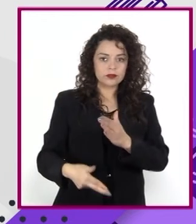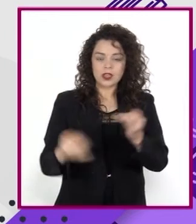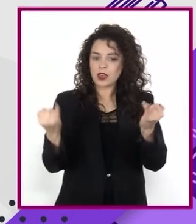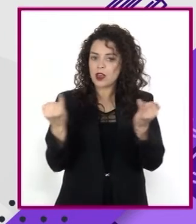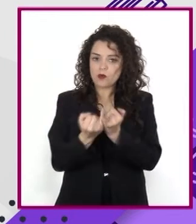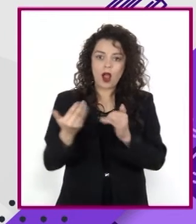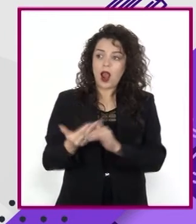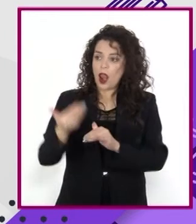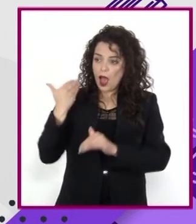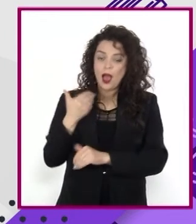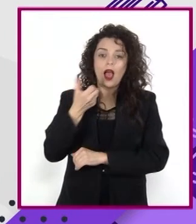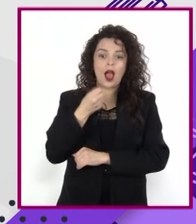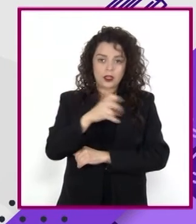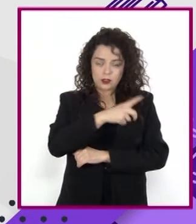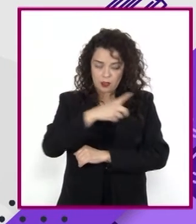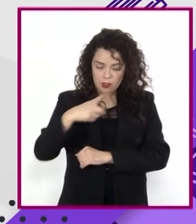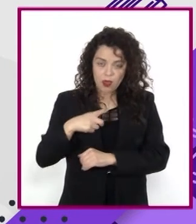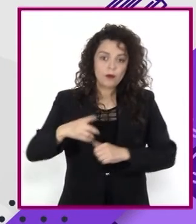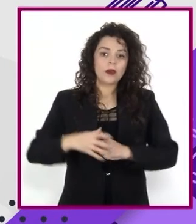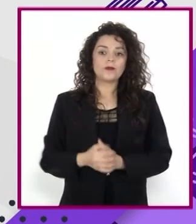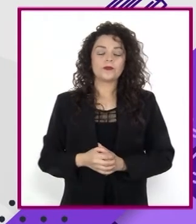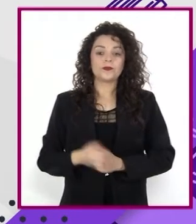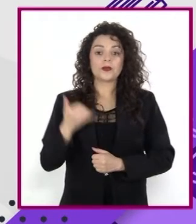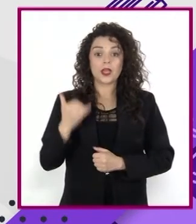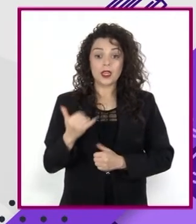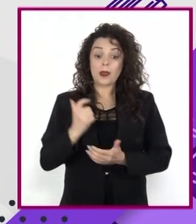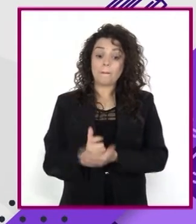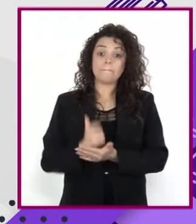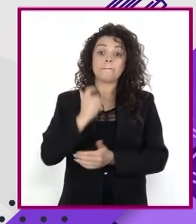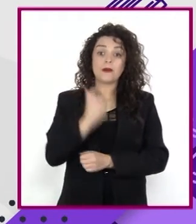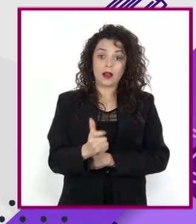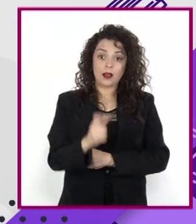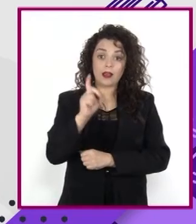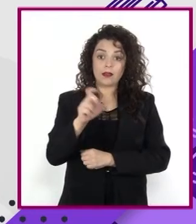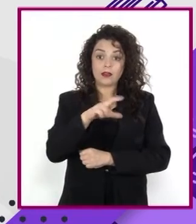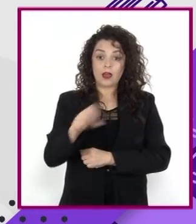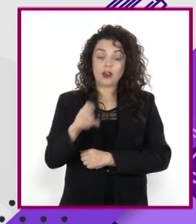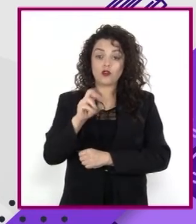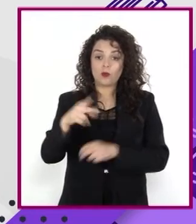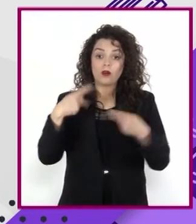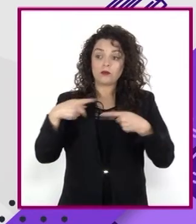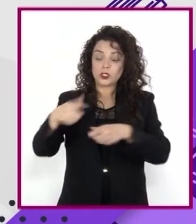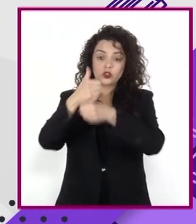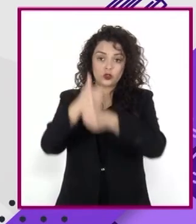cambiara o destruyera, además de pagar por los daños que le causó a la víctima.